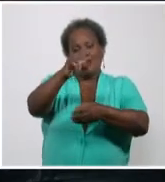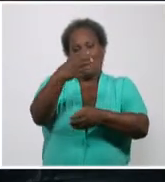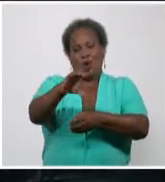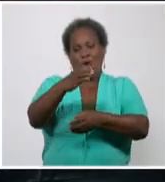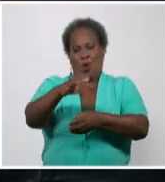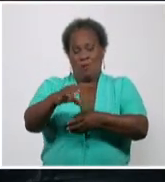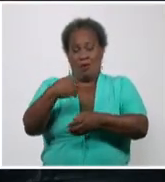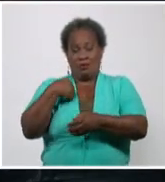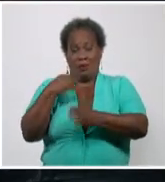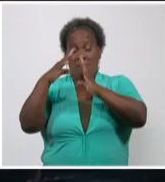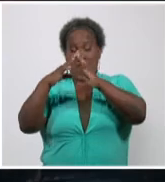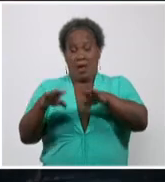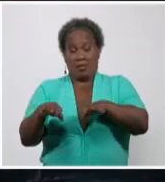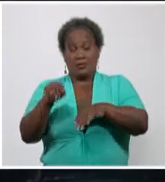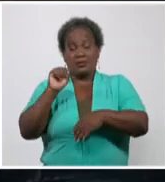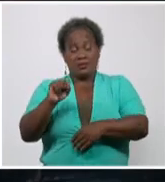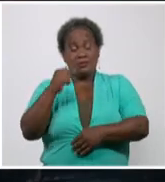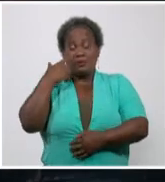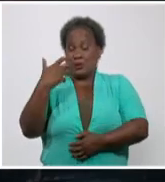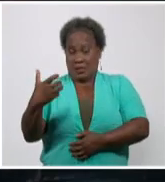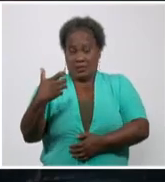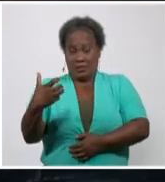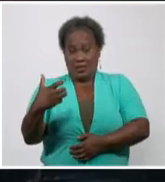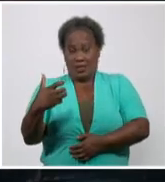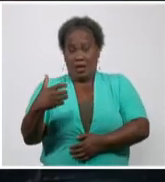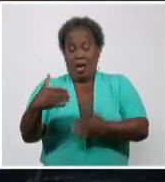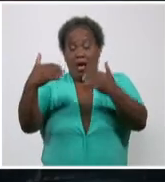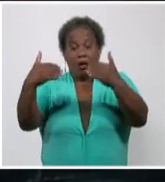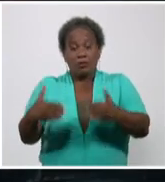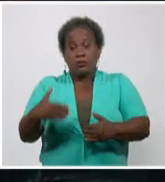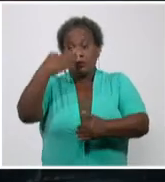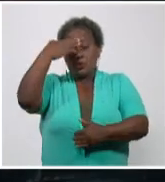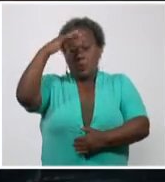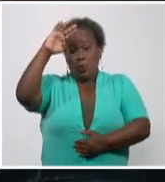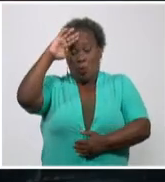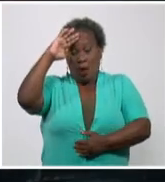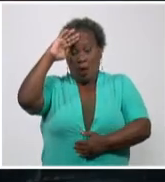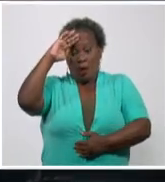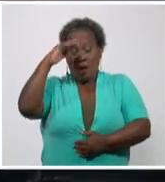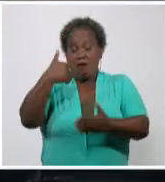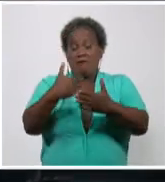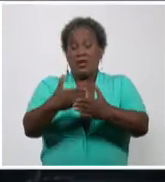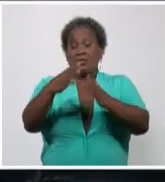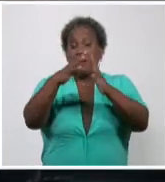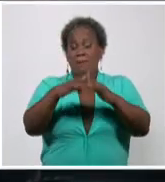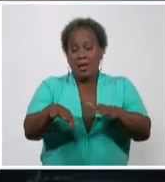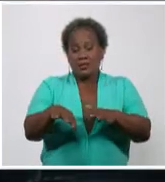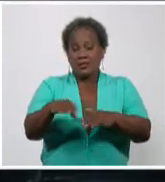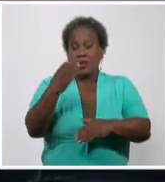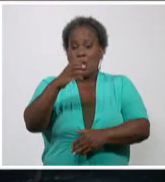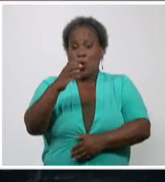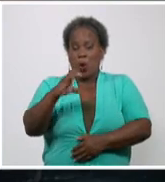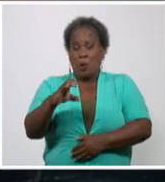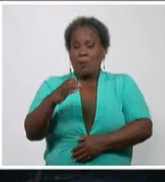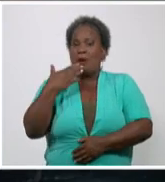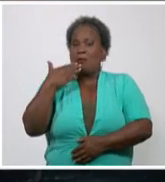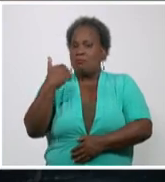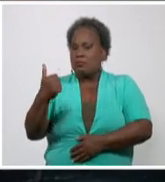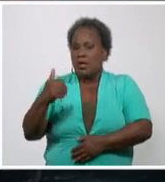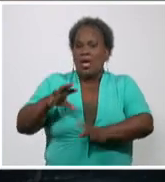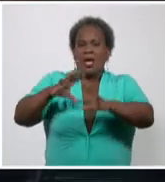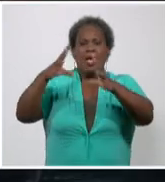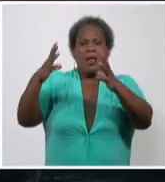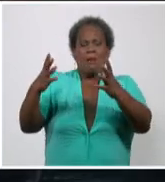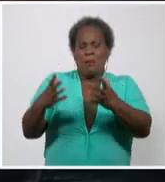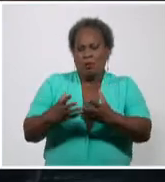aquí un paréntesis necesario. La actitud de Cuba con la paz colombiana ha recibido los mejores calificativos de mundo y